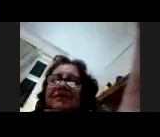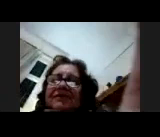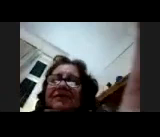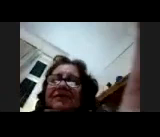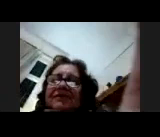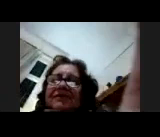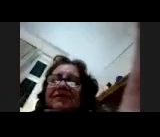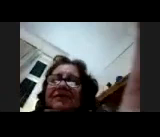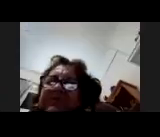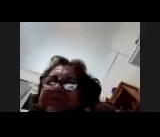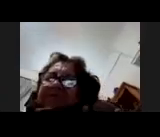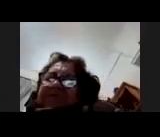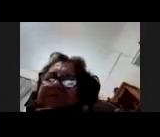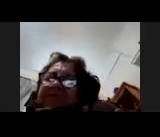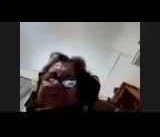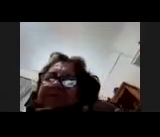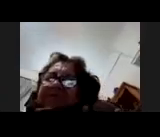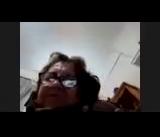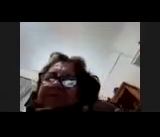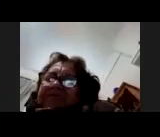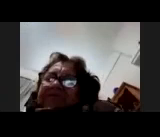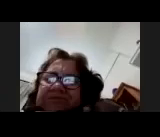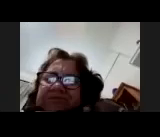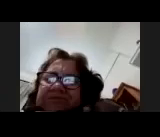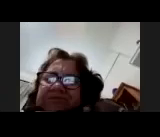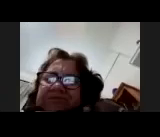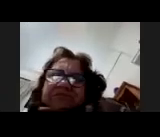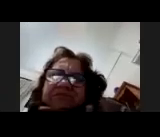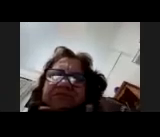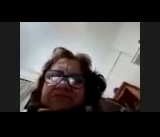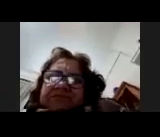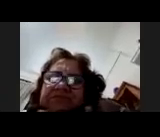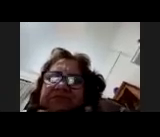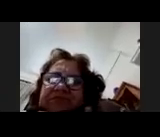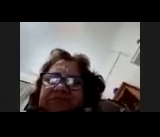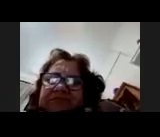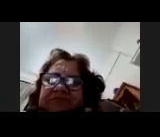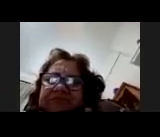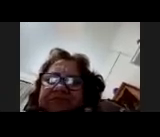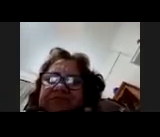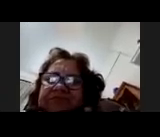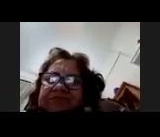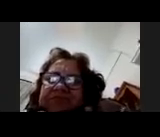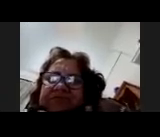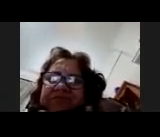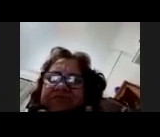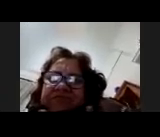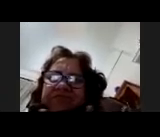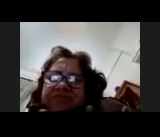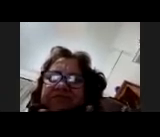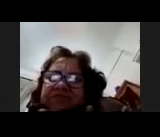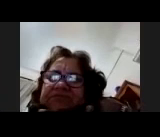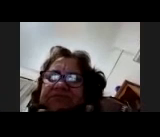una ceremonia para bajar a verlo porque bajábamos de a uno de a dos ¿no? eran como de 16 los que fuimos y de a uno y de a dos